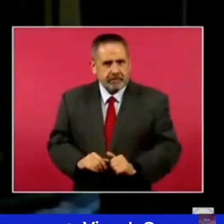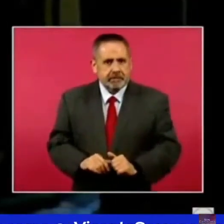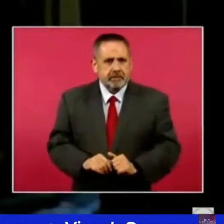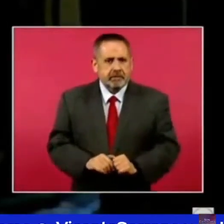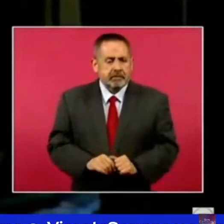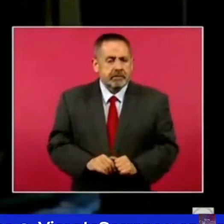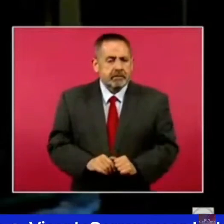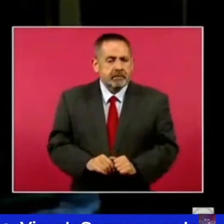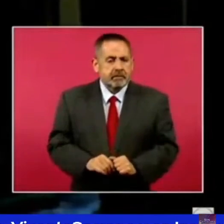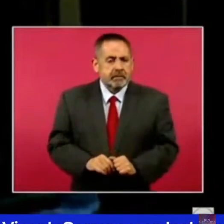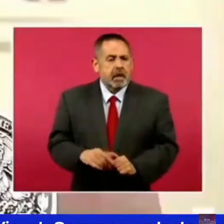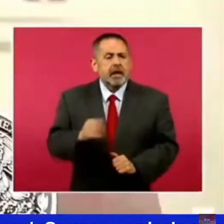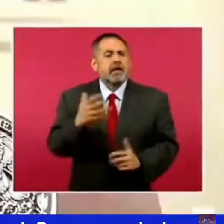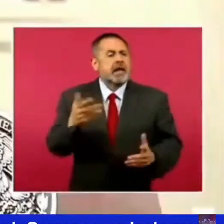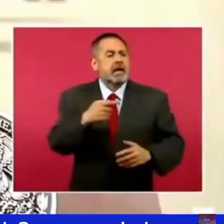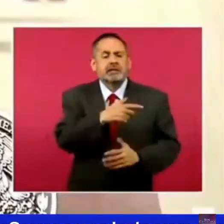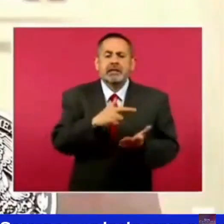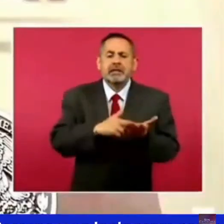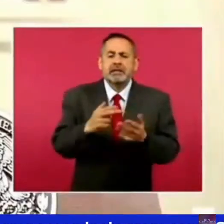¿Qué hace el proceso?